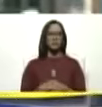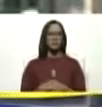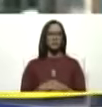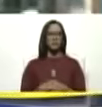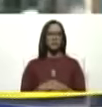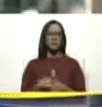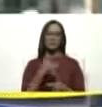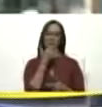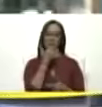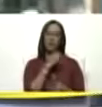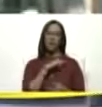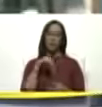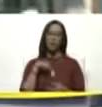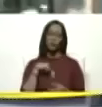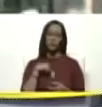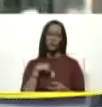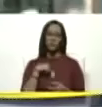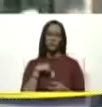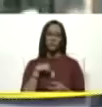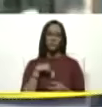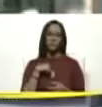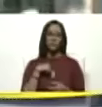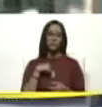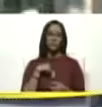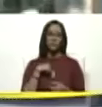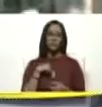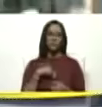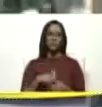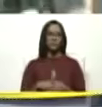Se equivocaron con nosotros, Alberto.